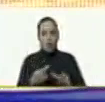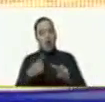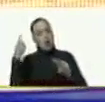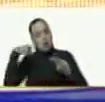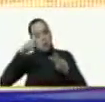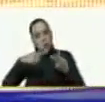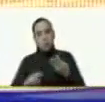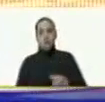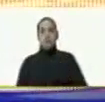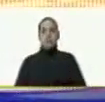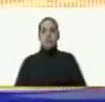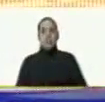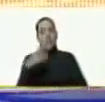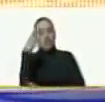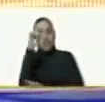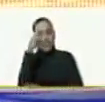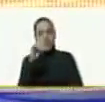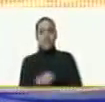el ensayo boliviano.